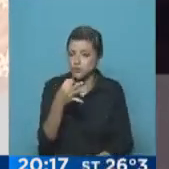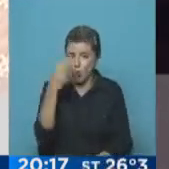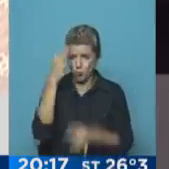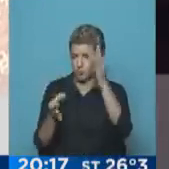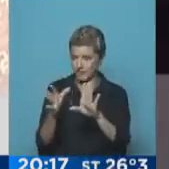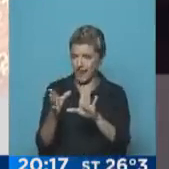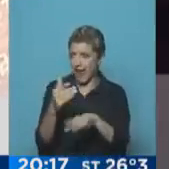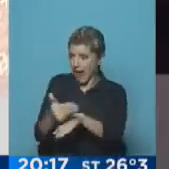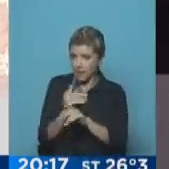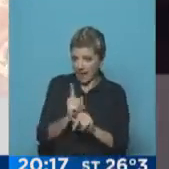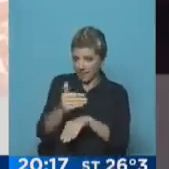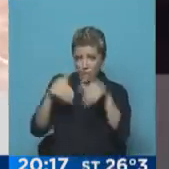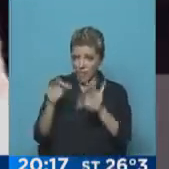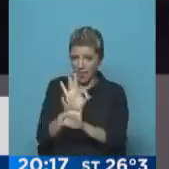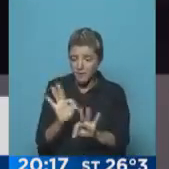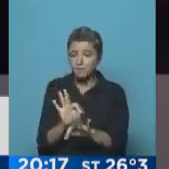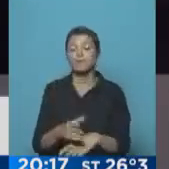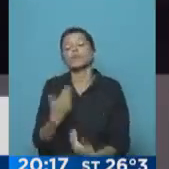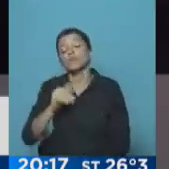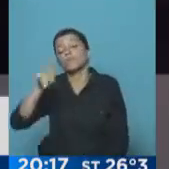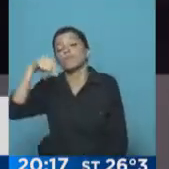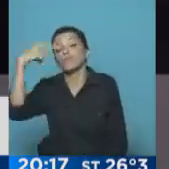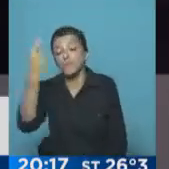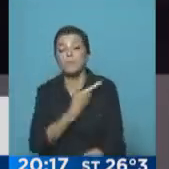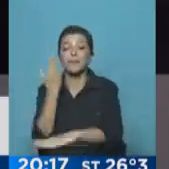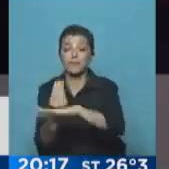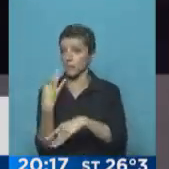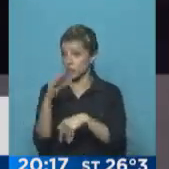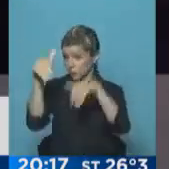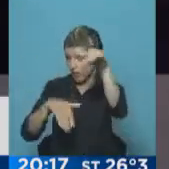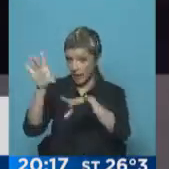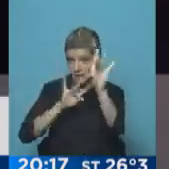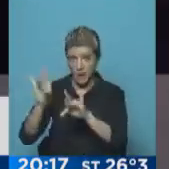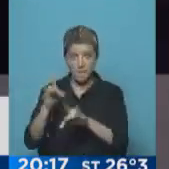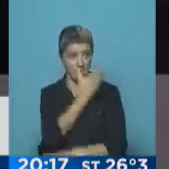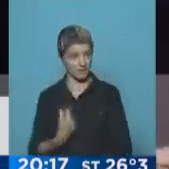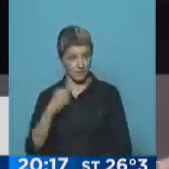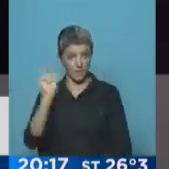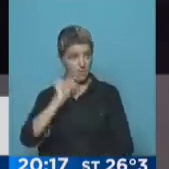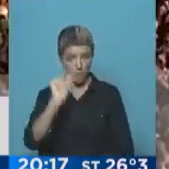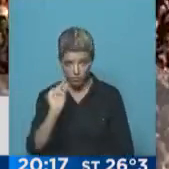próxima vez, además de presidente, tendremos que votar presidente provisional también